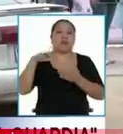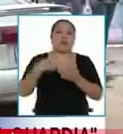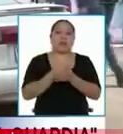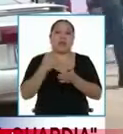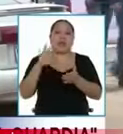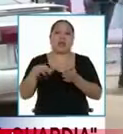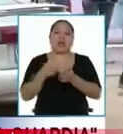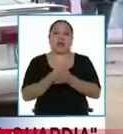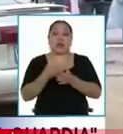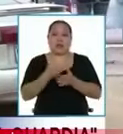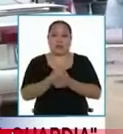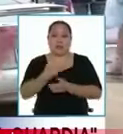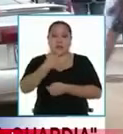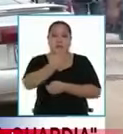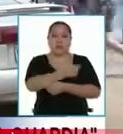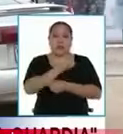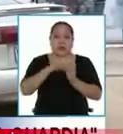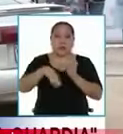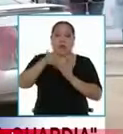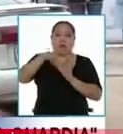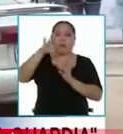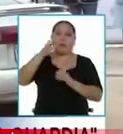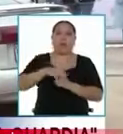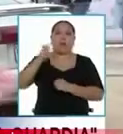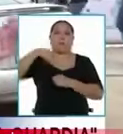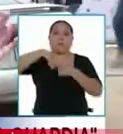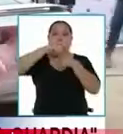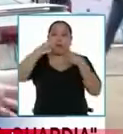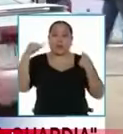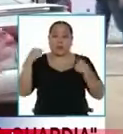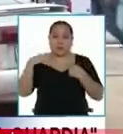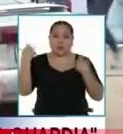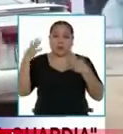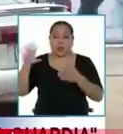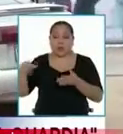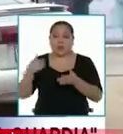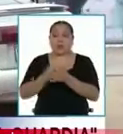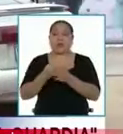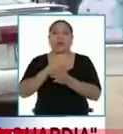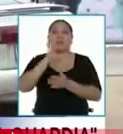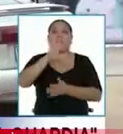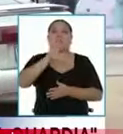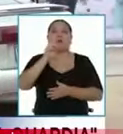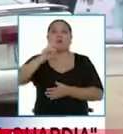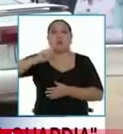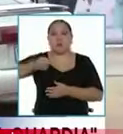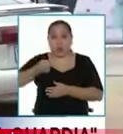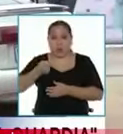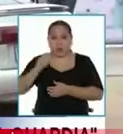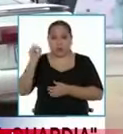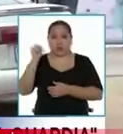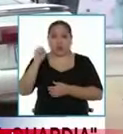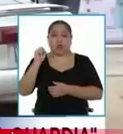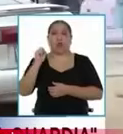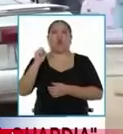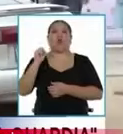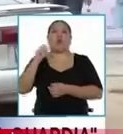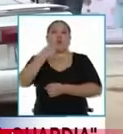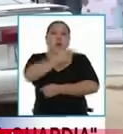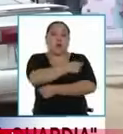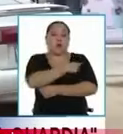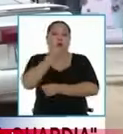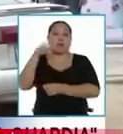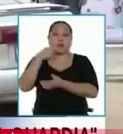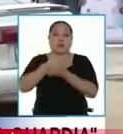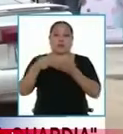de vacunas van a ser mayores. Durante el mes de marzo hemos recibido 50.000 dosis semanales. A partir del